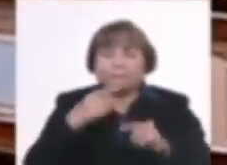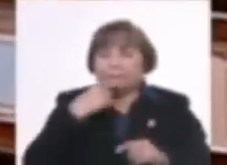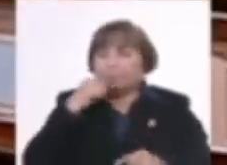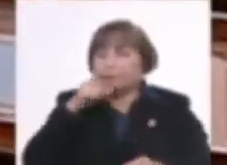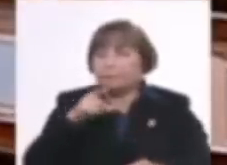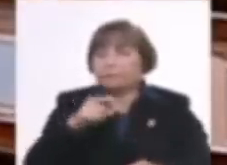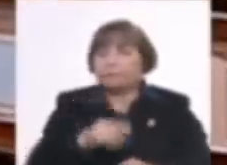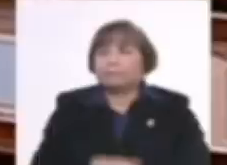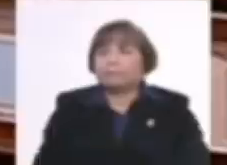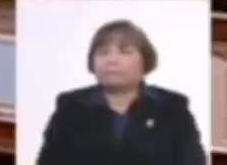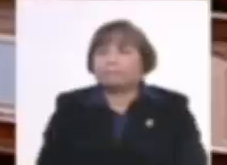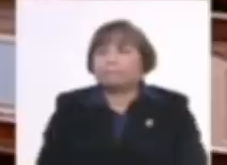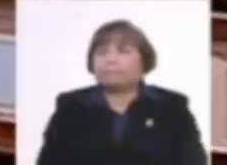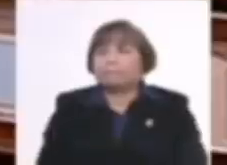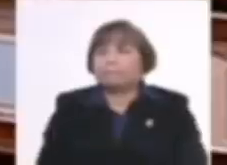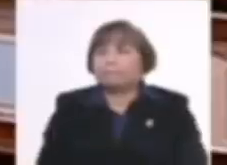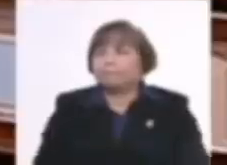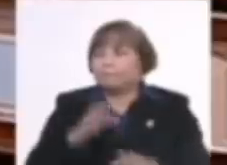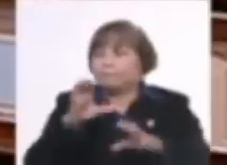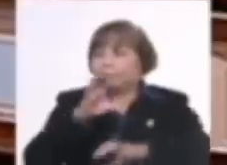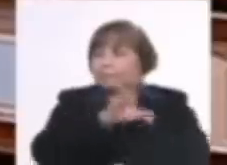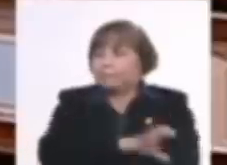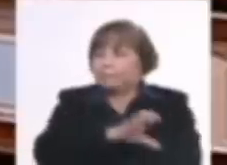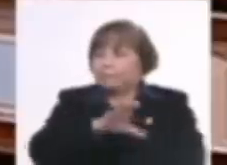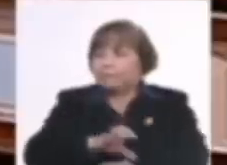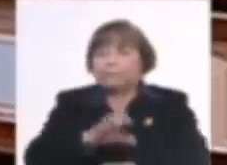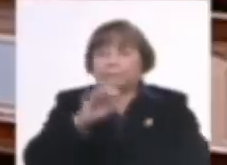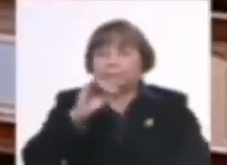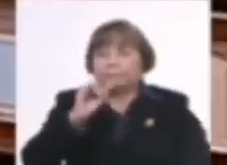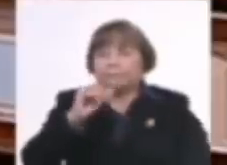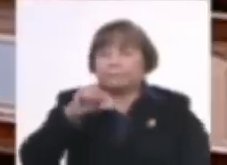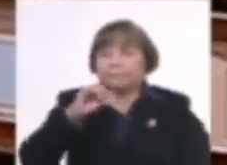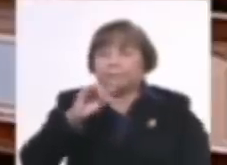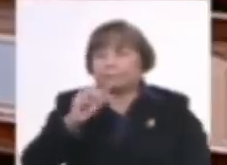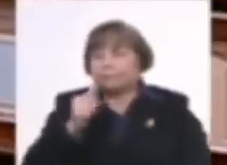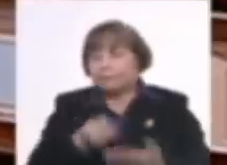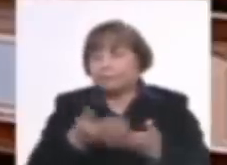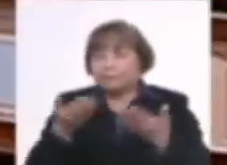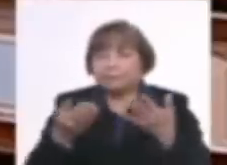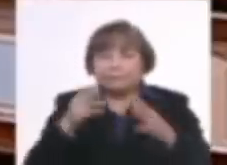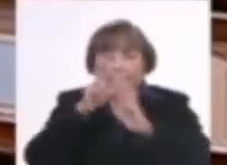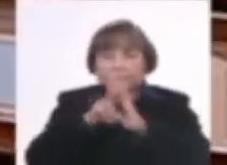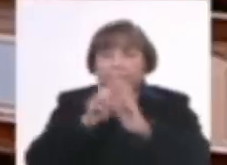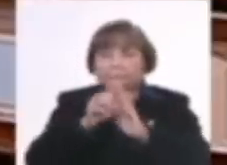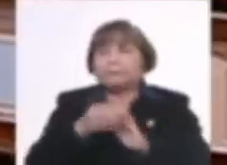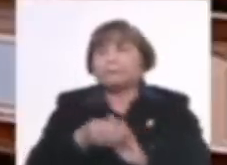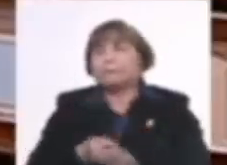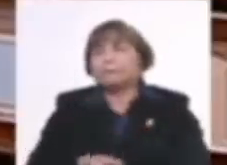estuvo en la ciudad de Chota, en Anguía, ahí donde está el video,